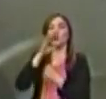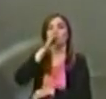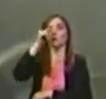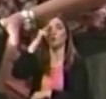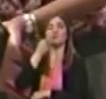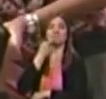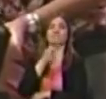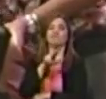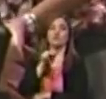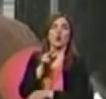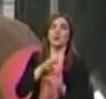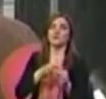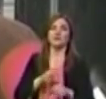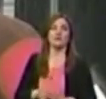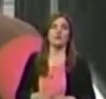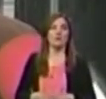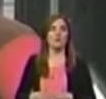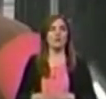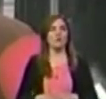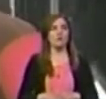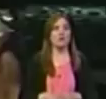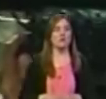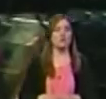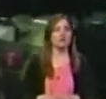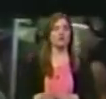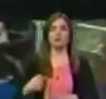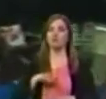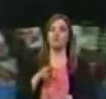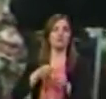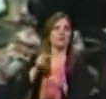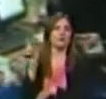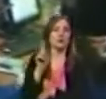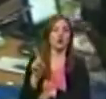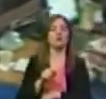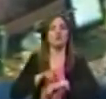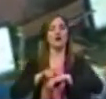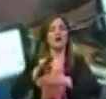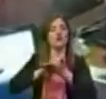País insiste en que no participarán. Nosotros no nos vamos a involucrar. El pleno está convocado para